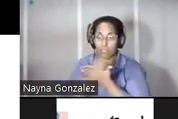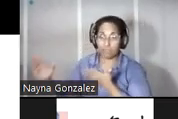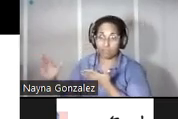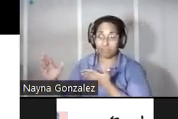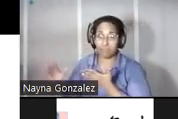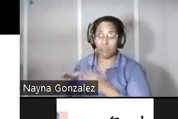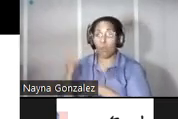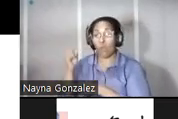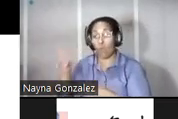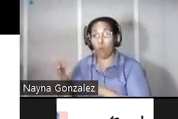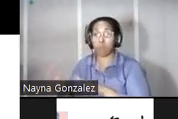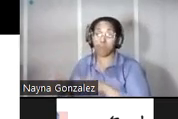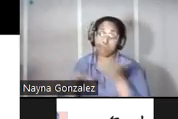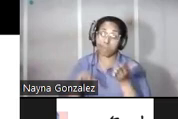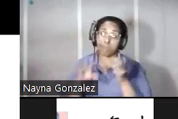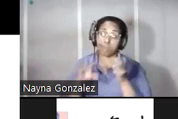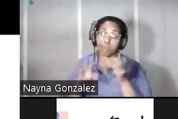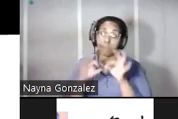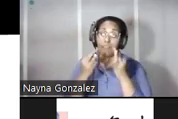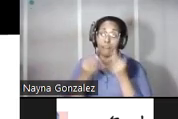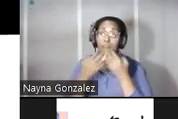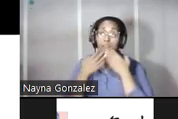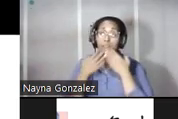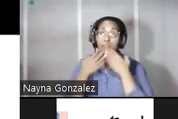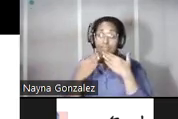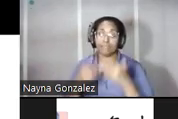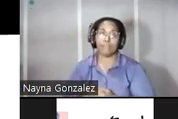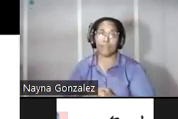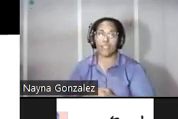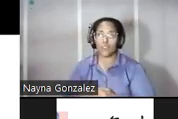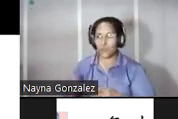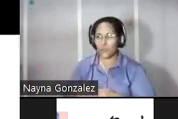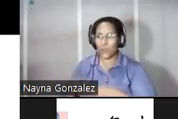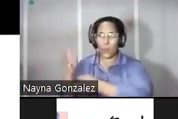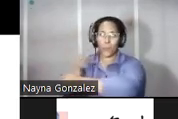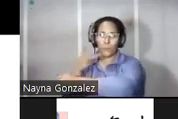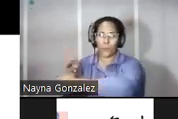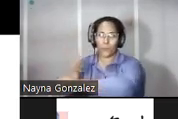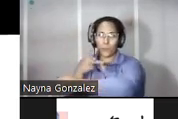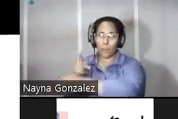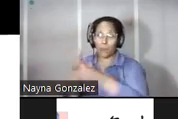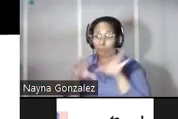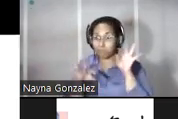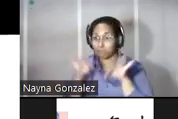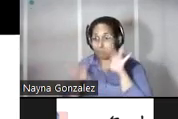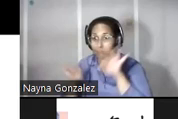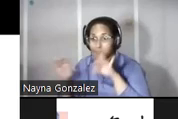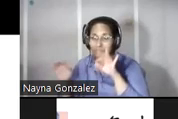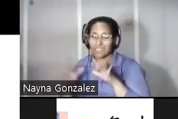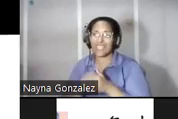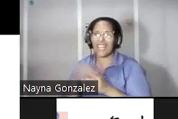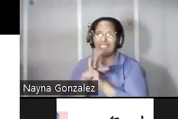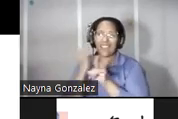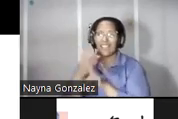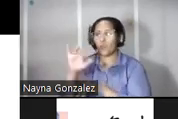la desgracia familiar. Muchas gracias. Y esos son un poema que, de los que uno encuentra,